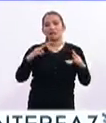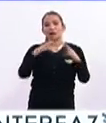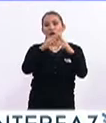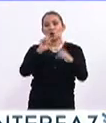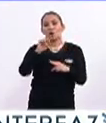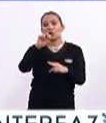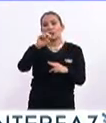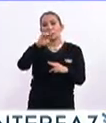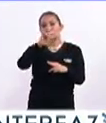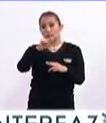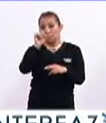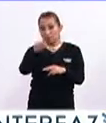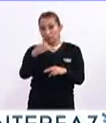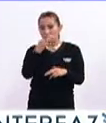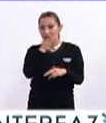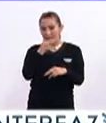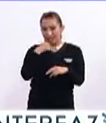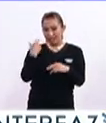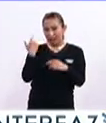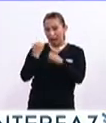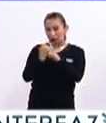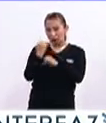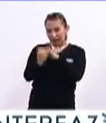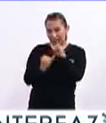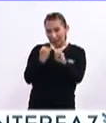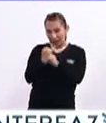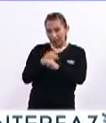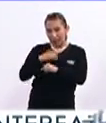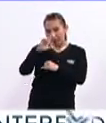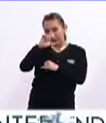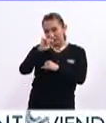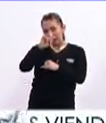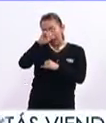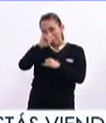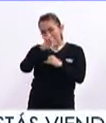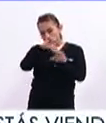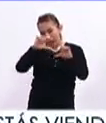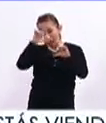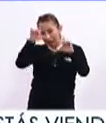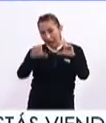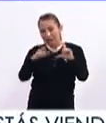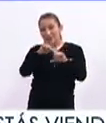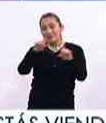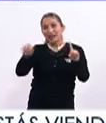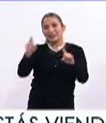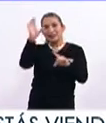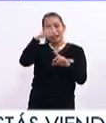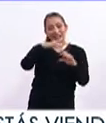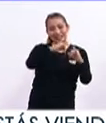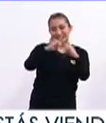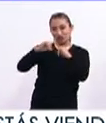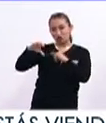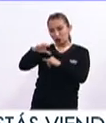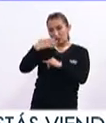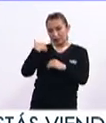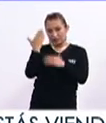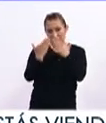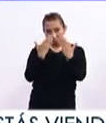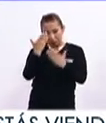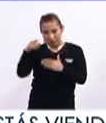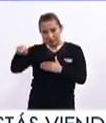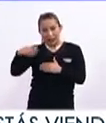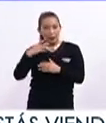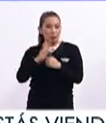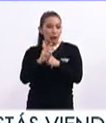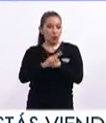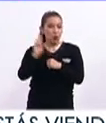UNESCO. Como parte de la celebración del Año Internacional de la Tabla, varias instituciones científicas y académicas de diferentes países,